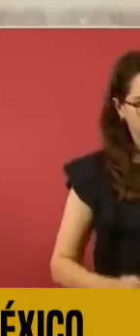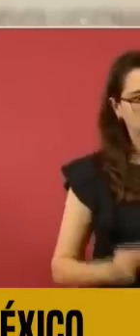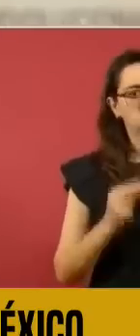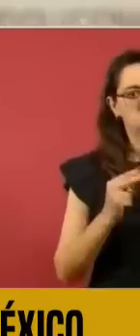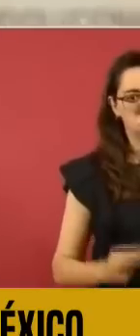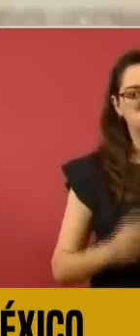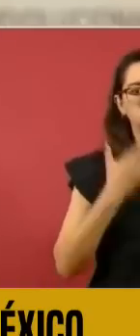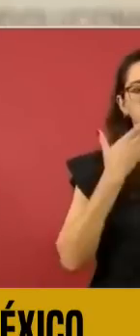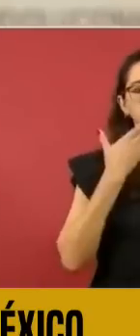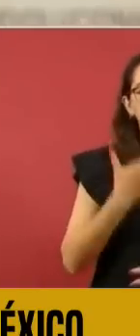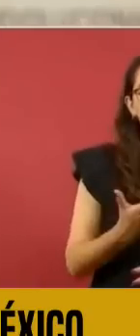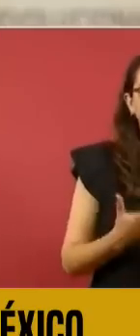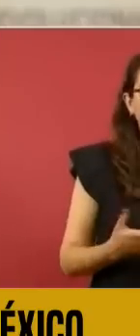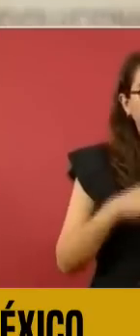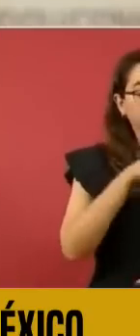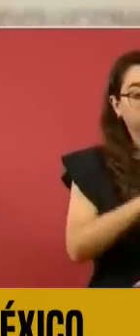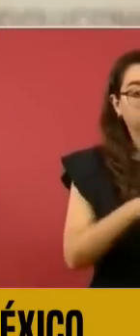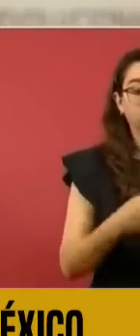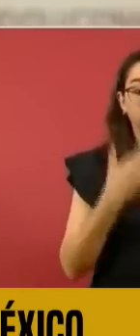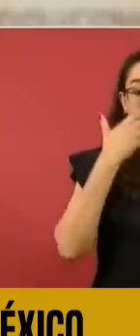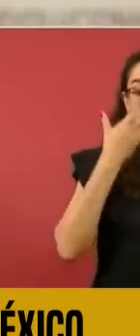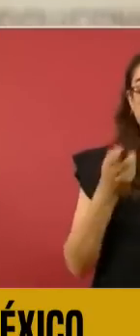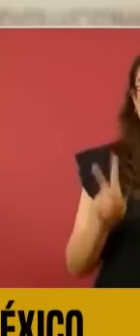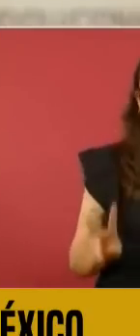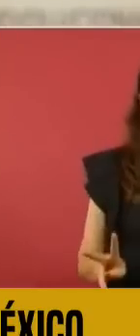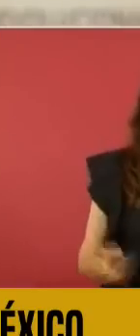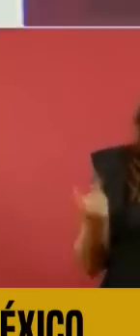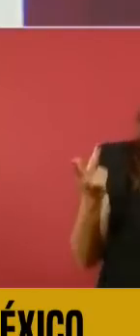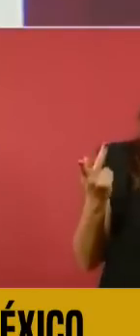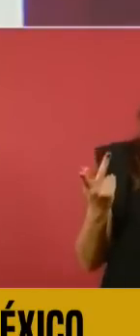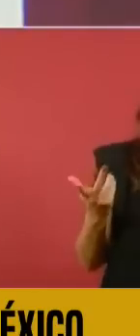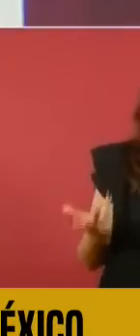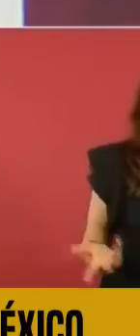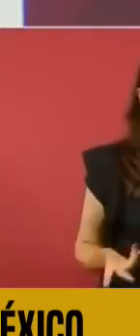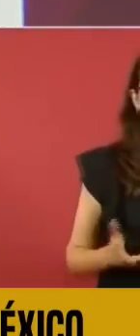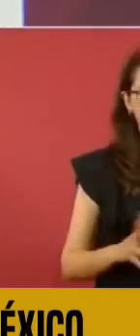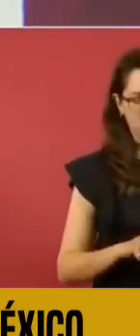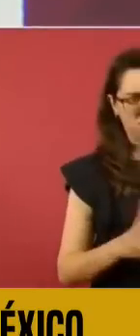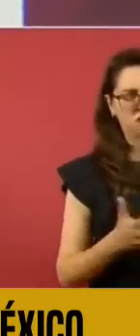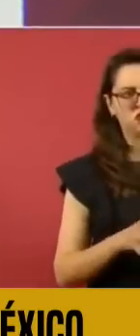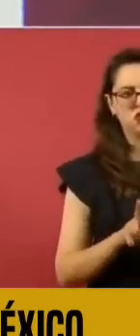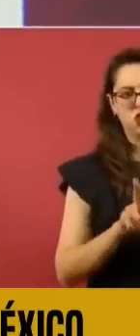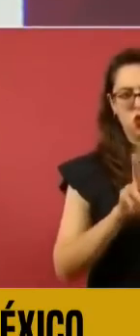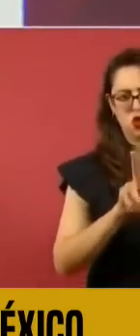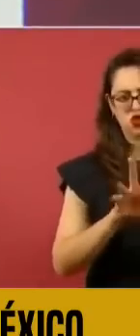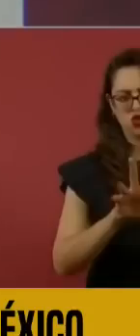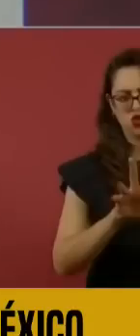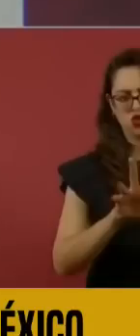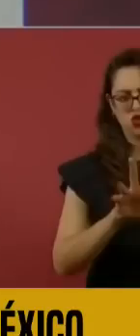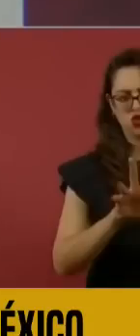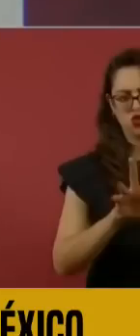Y como lo están vendiendo, es de los que menos ganó, pero haber ganado como 8 o 10 mil millones.